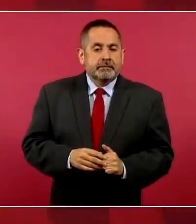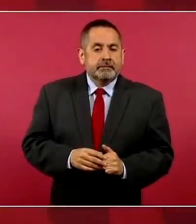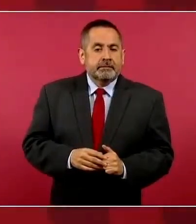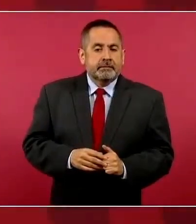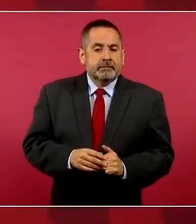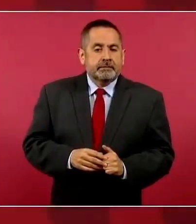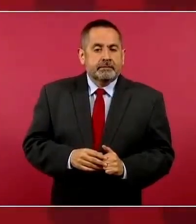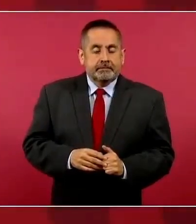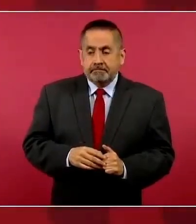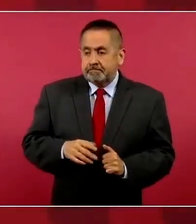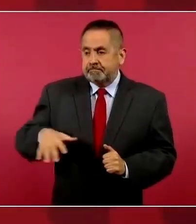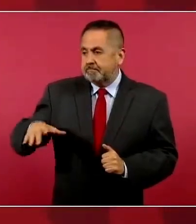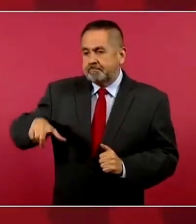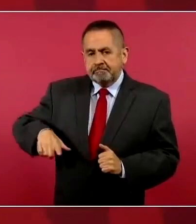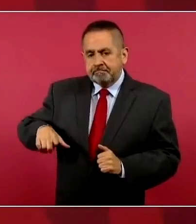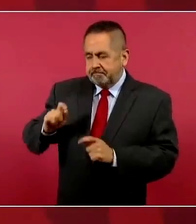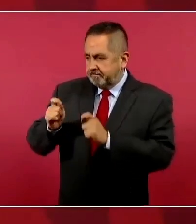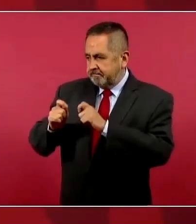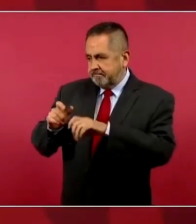mejorar el gobierno,